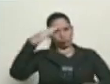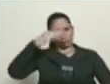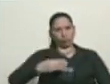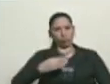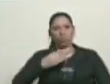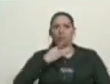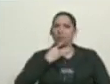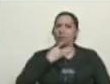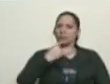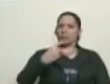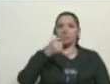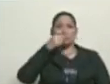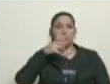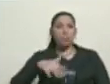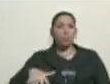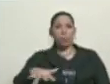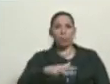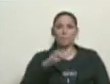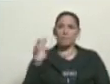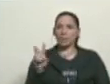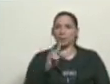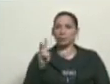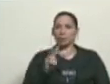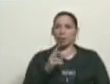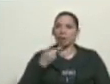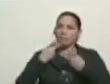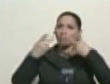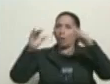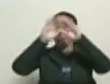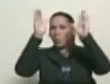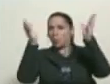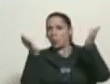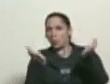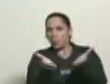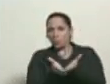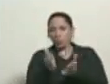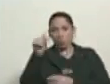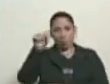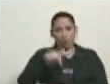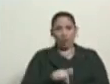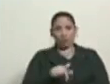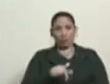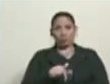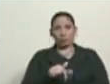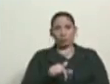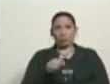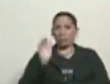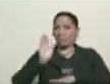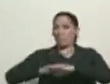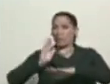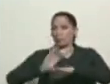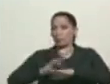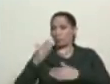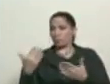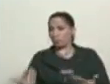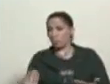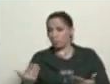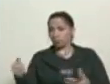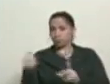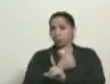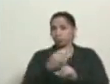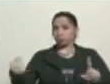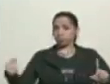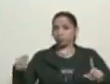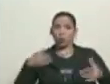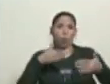a decirle al pueblo de Venezuela y al mundo entero que este hecho de violencia que atenta